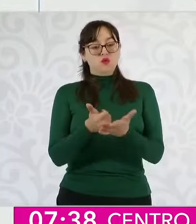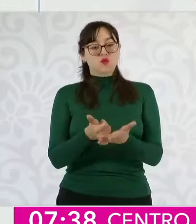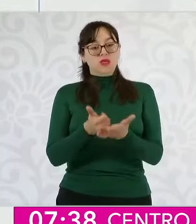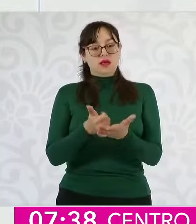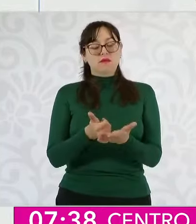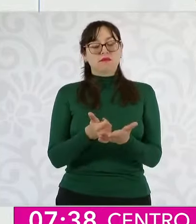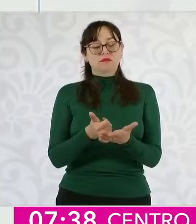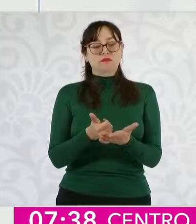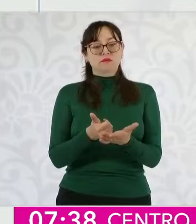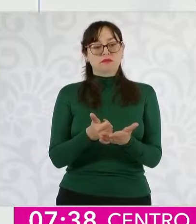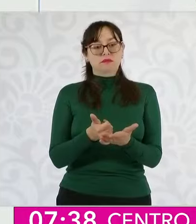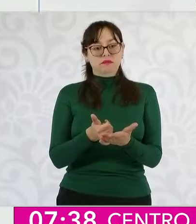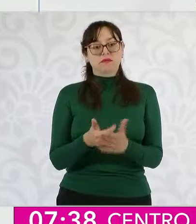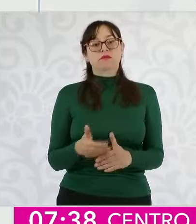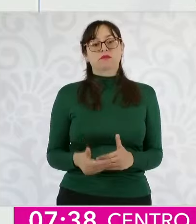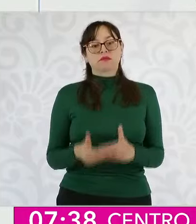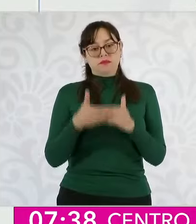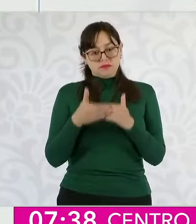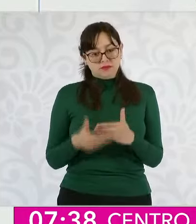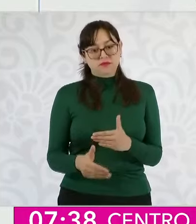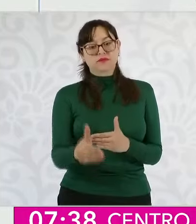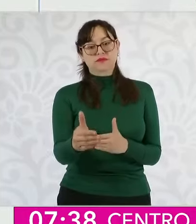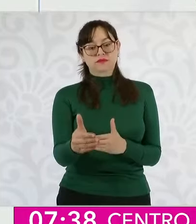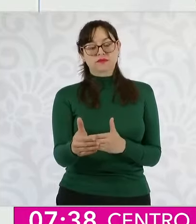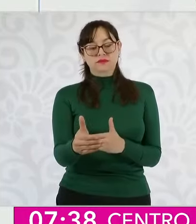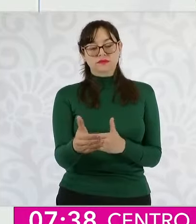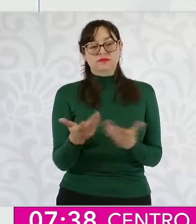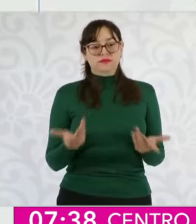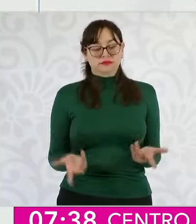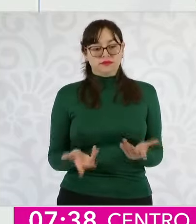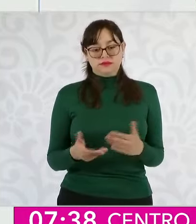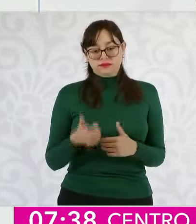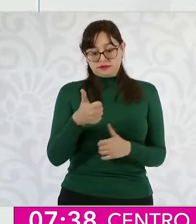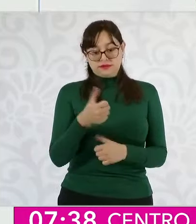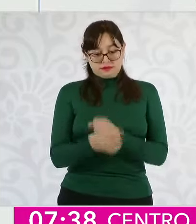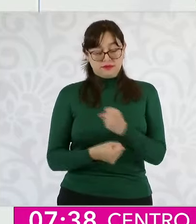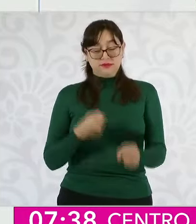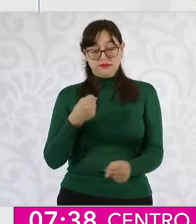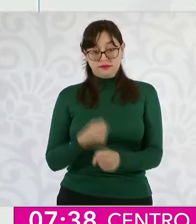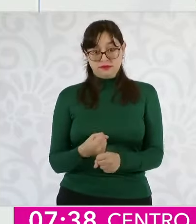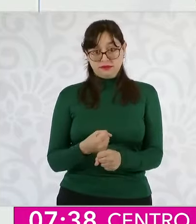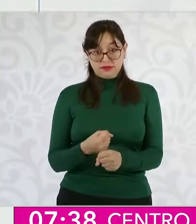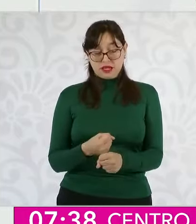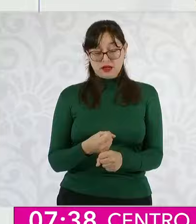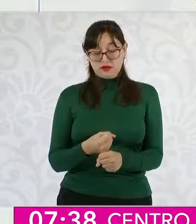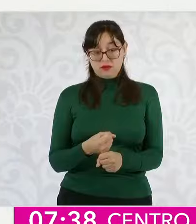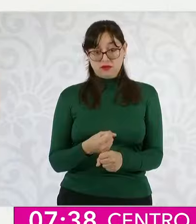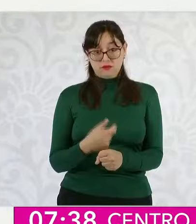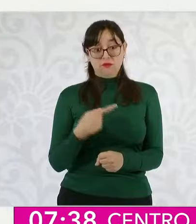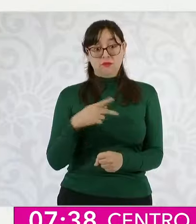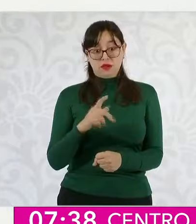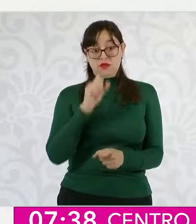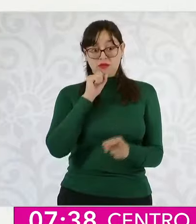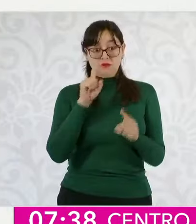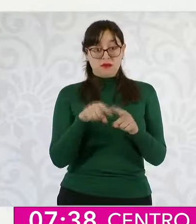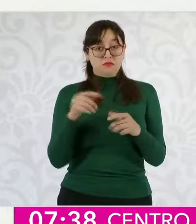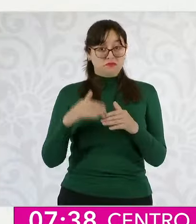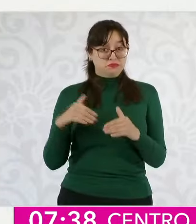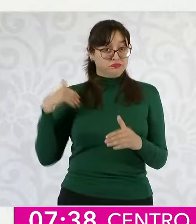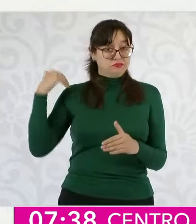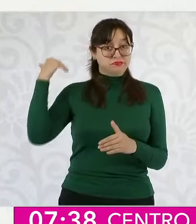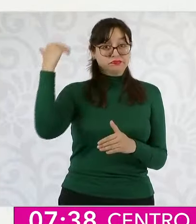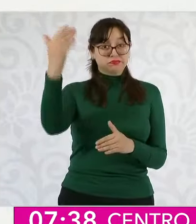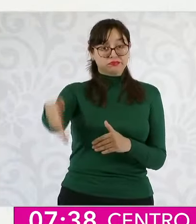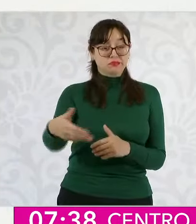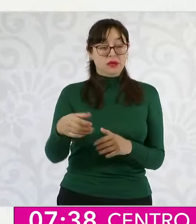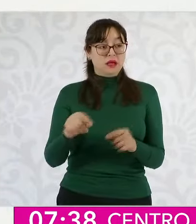permitir en adelante, y no solamente en nuestro sexenio, sino mucho más, un plan de desarrollo